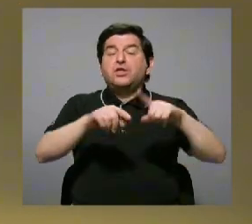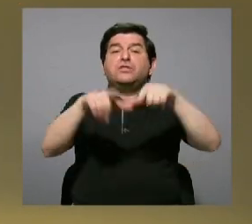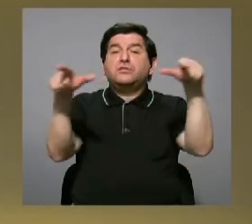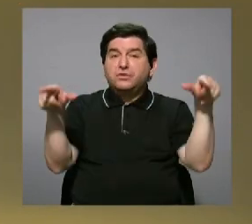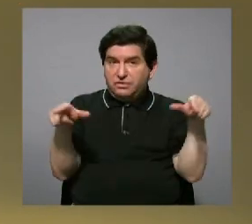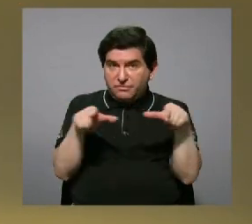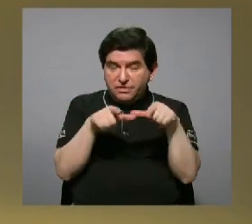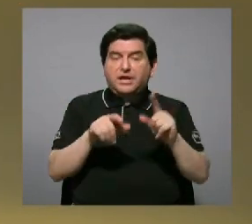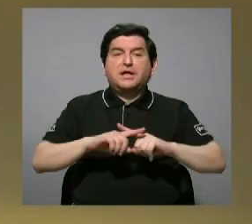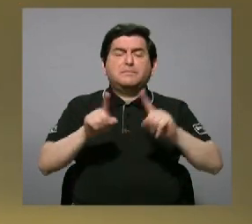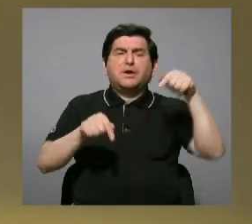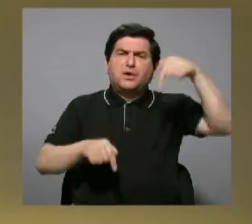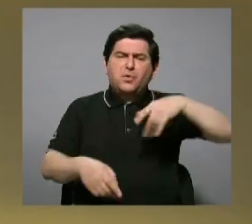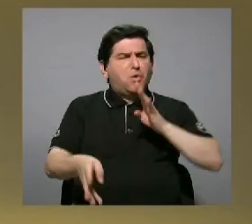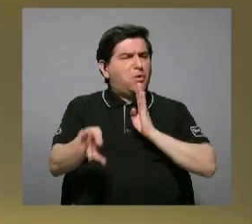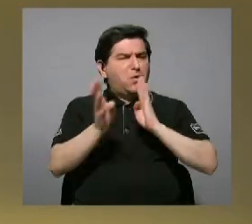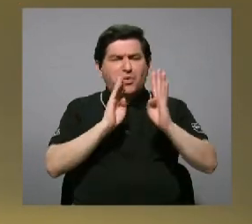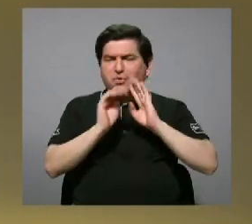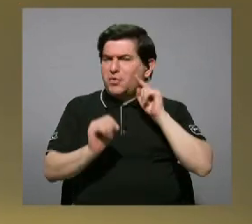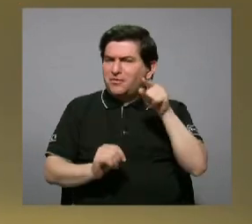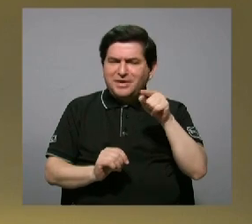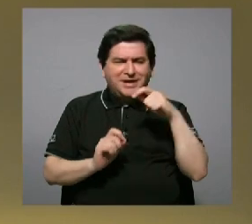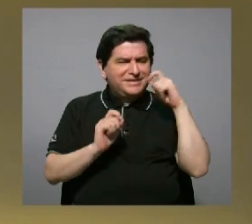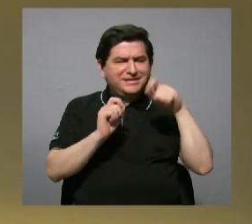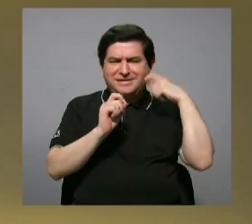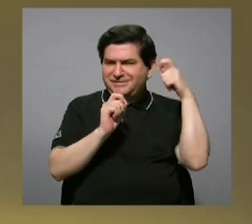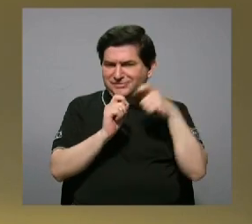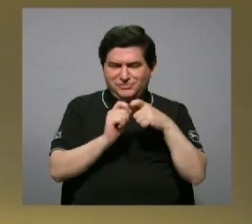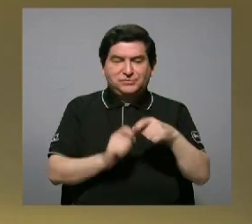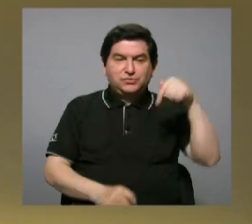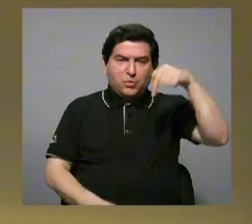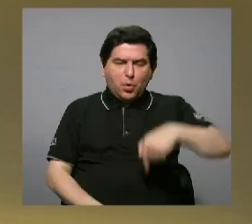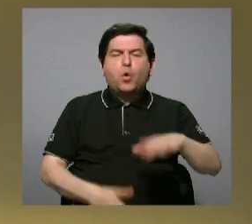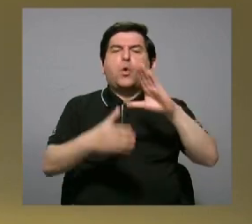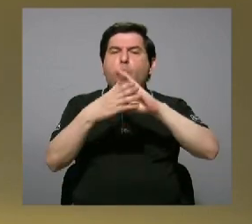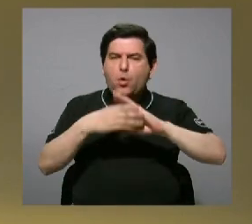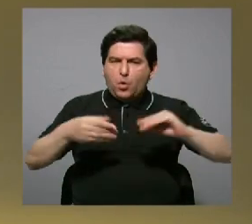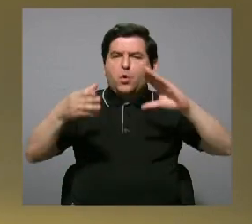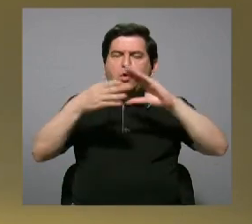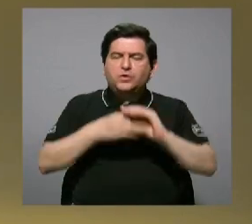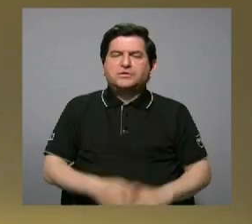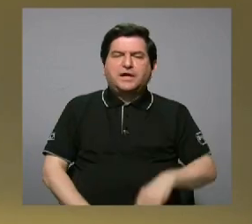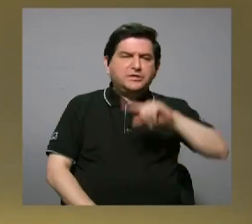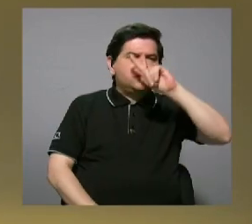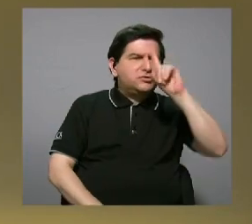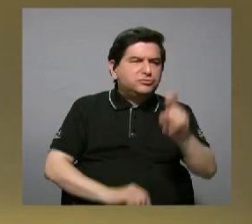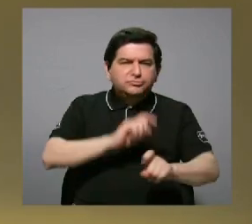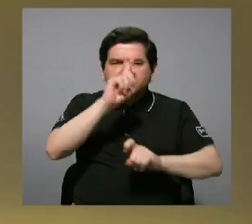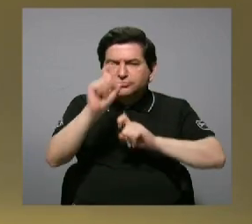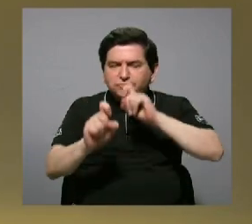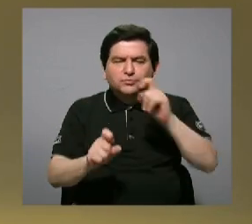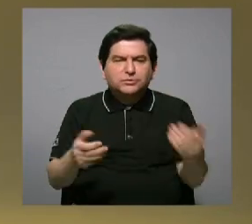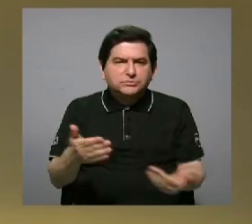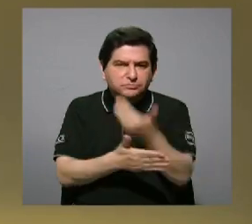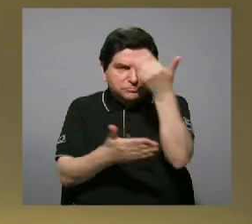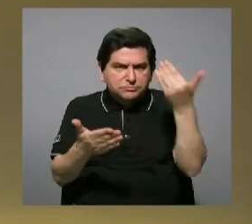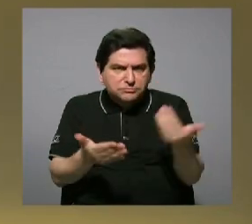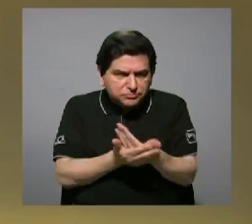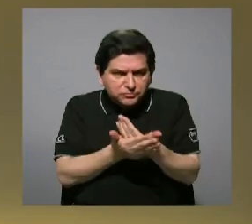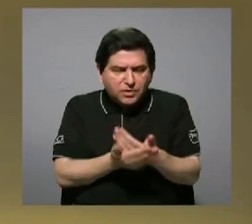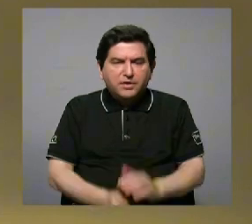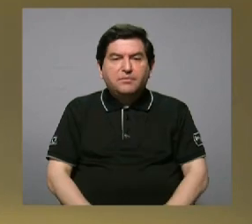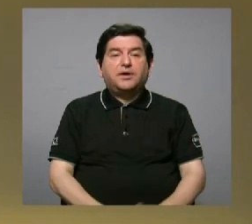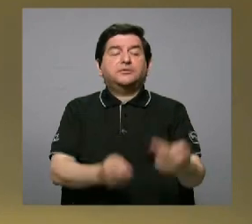lugares, pero hoy no va a hablar de nada de eso. Hoy va a contarnos de una encuesta reciente que, bajo